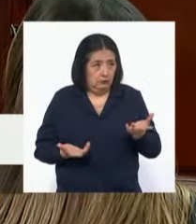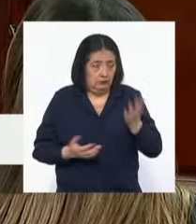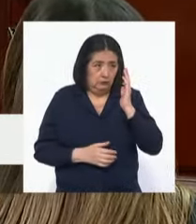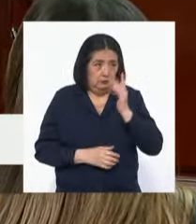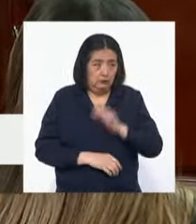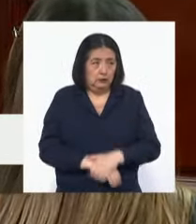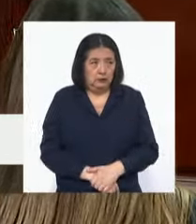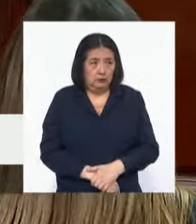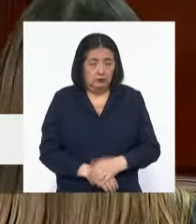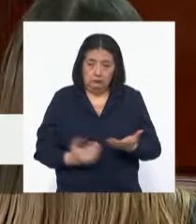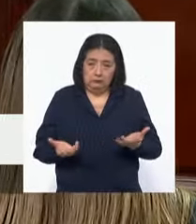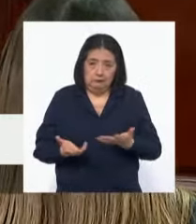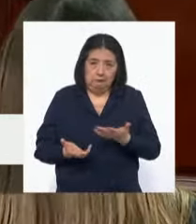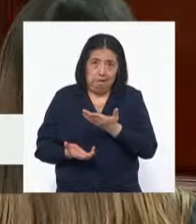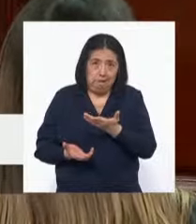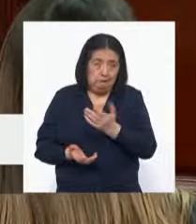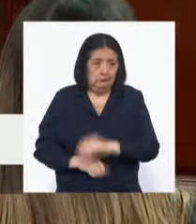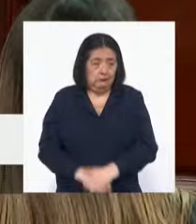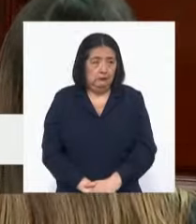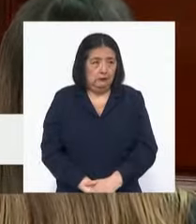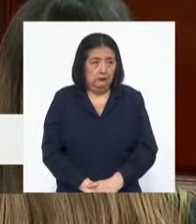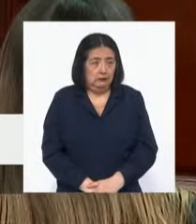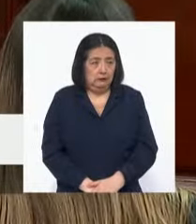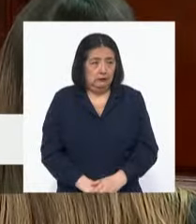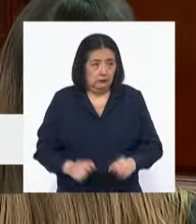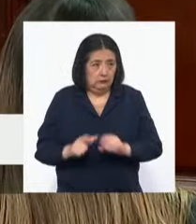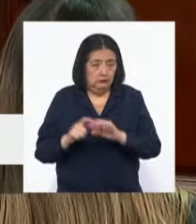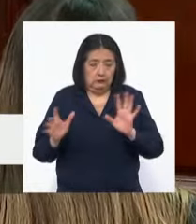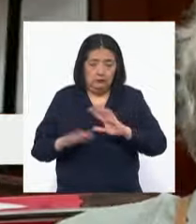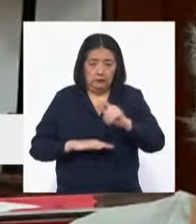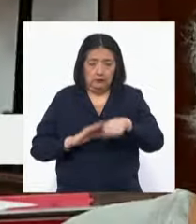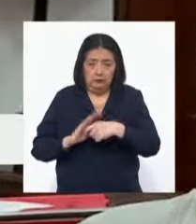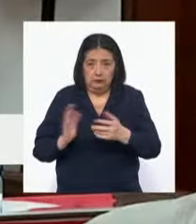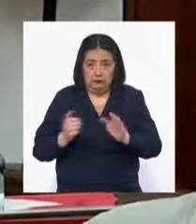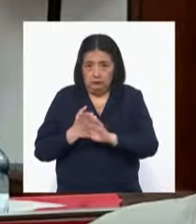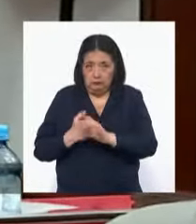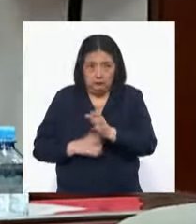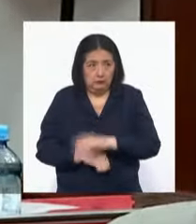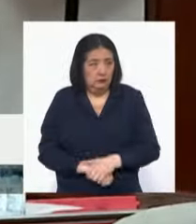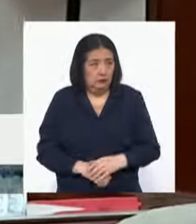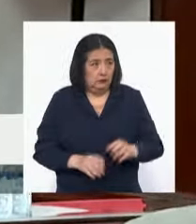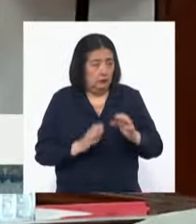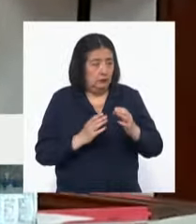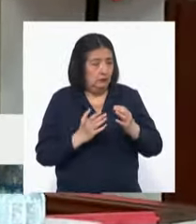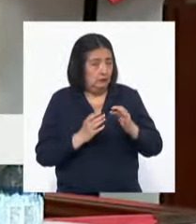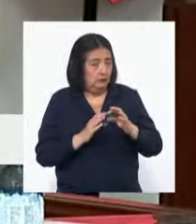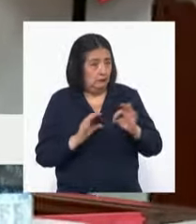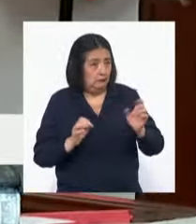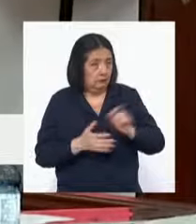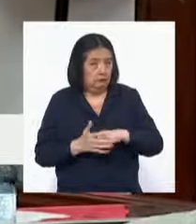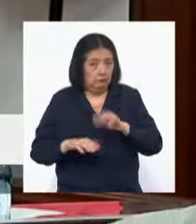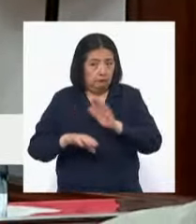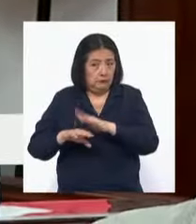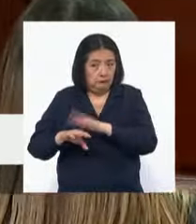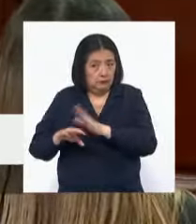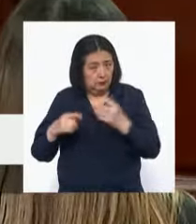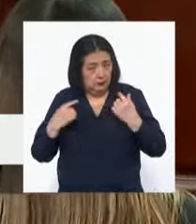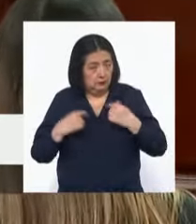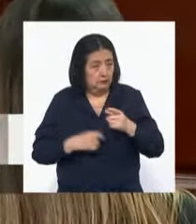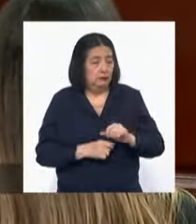tranquilos, defendiendo algo de, que es pues claramente corrupto. Las frases del alcalde de Lima recibieron el llamado de atención del